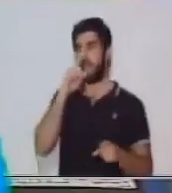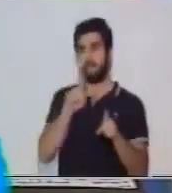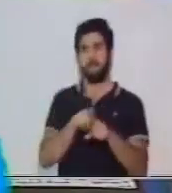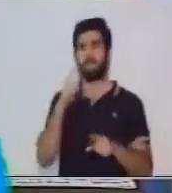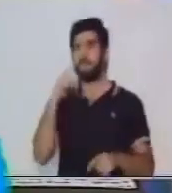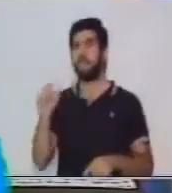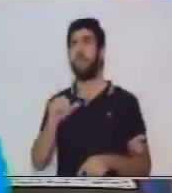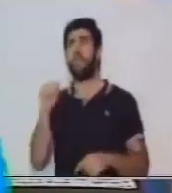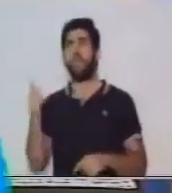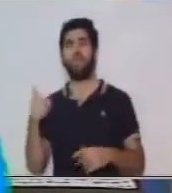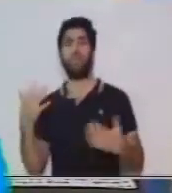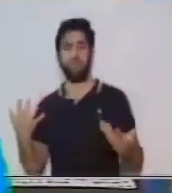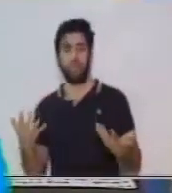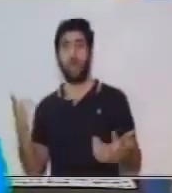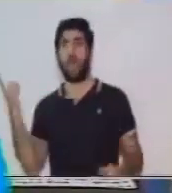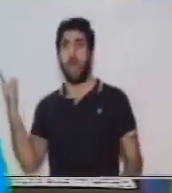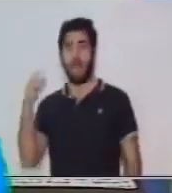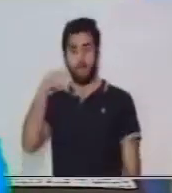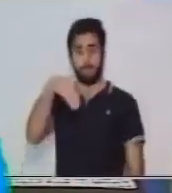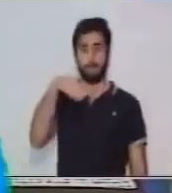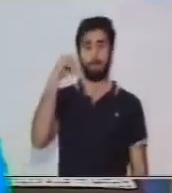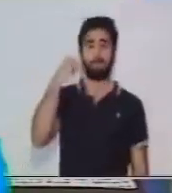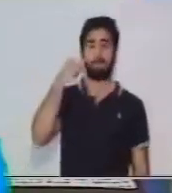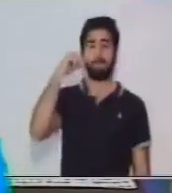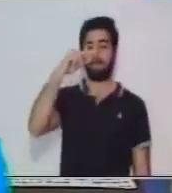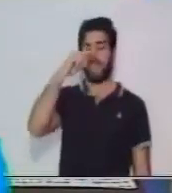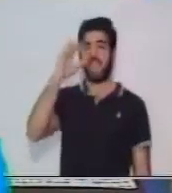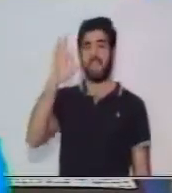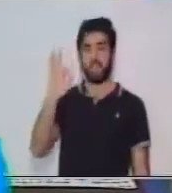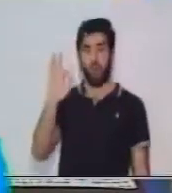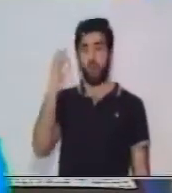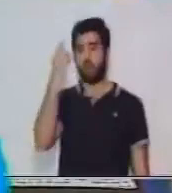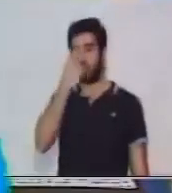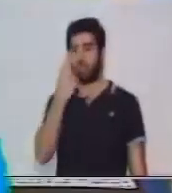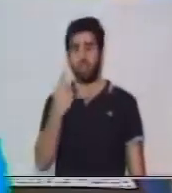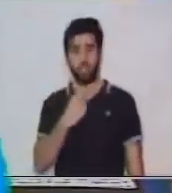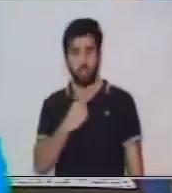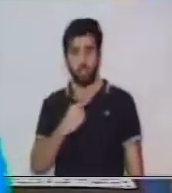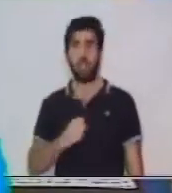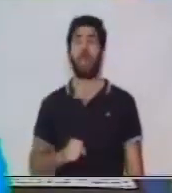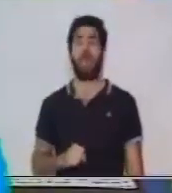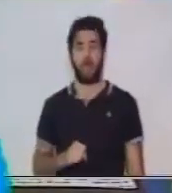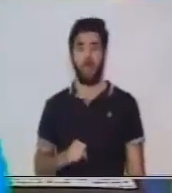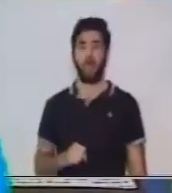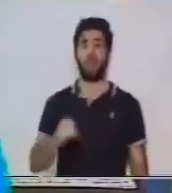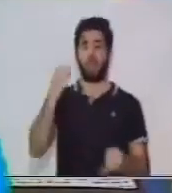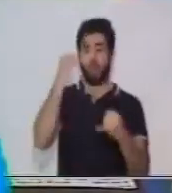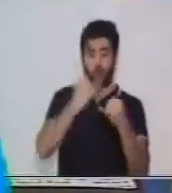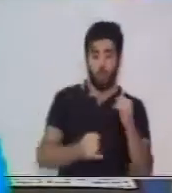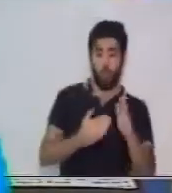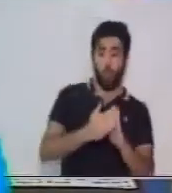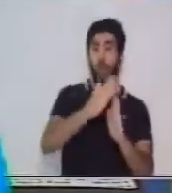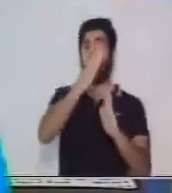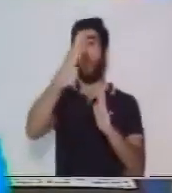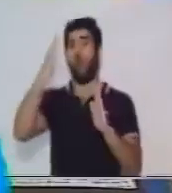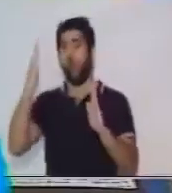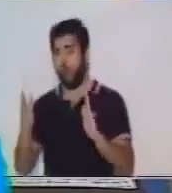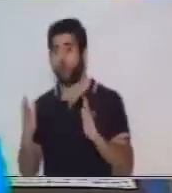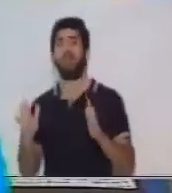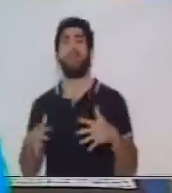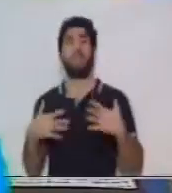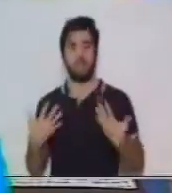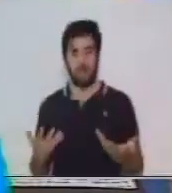los mitos? Esto lo vamos a colocar acá. Y la última que habíamos dicho tiene que ver